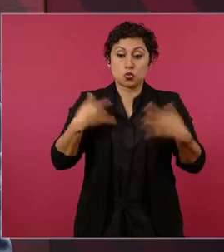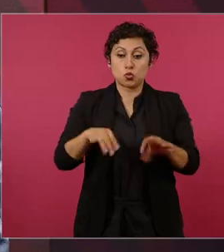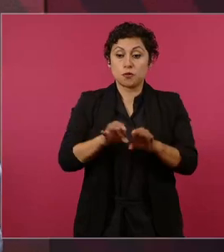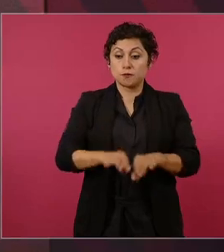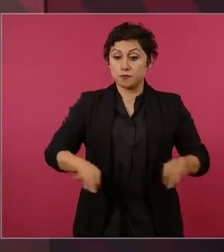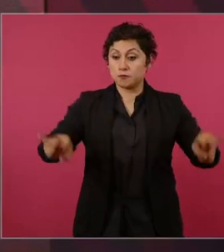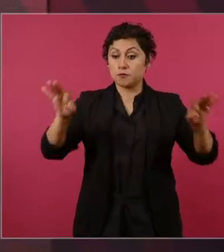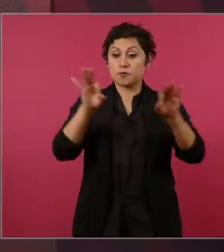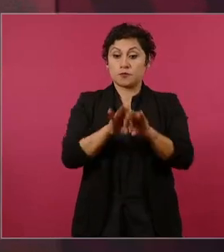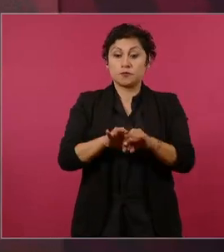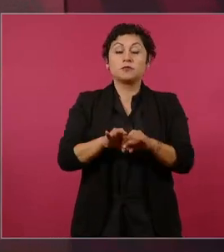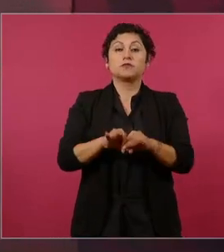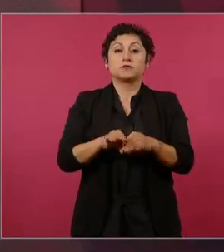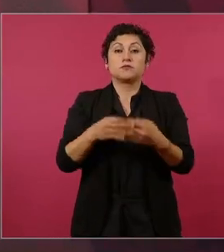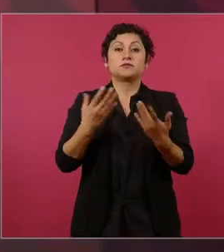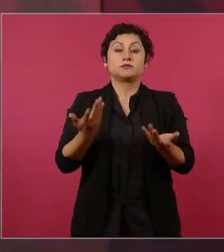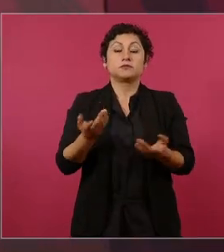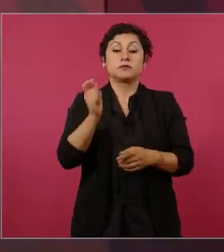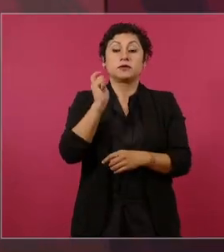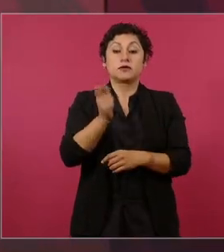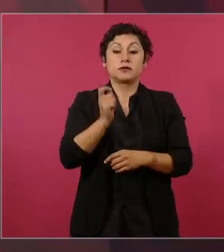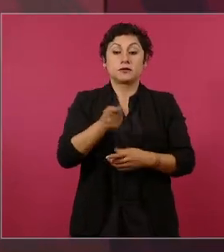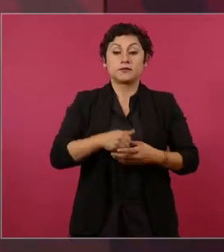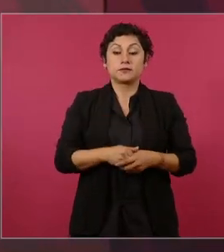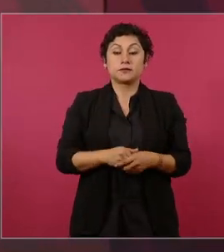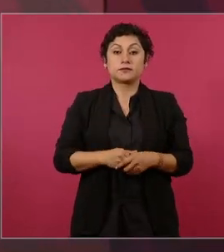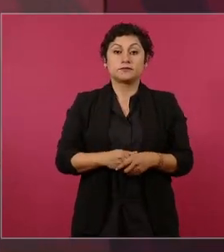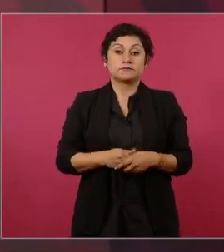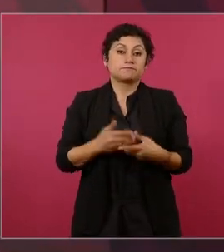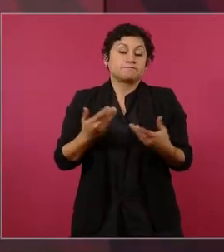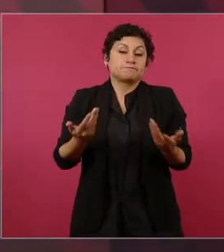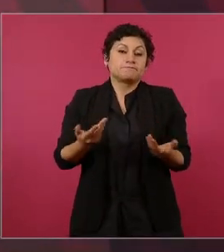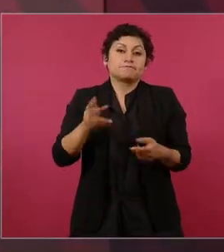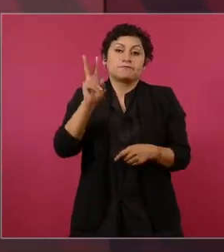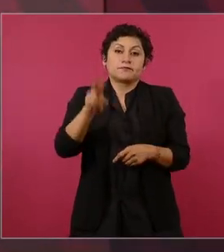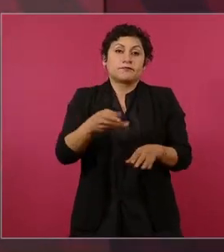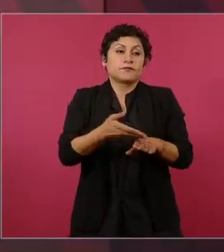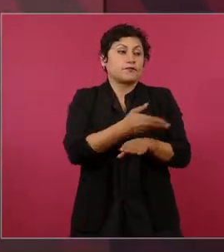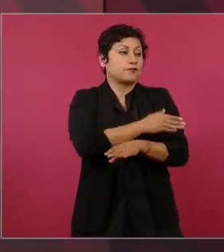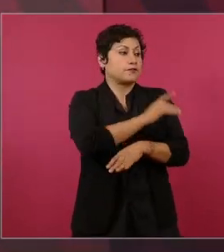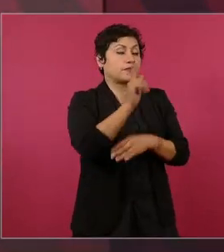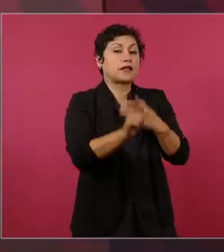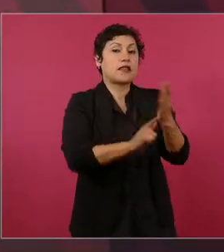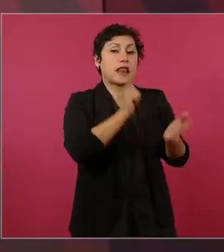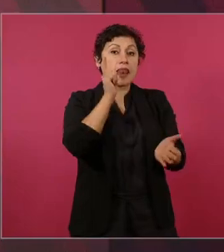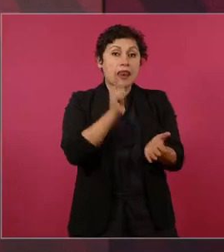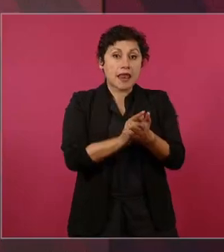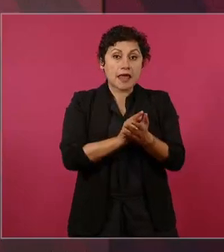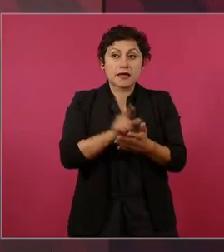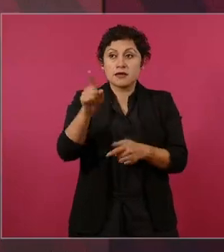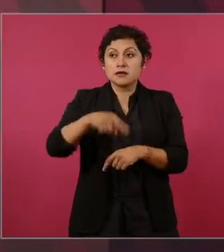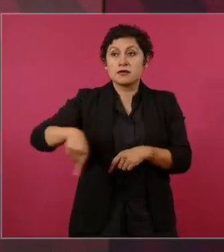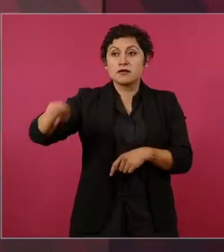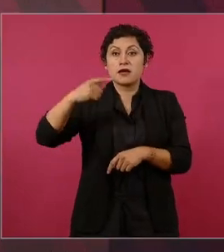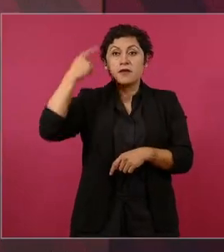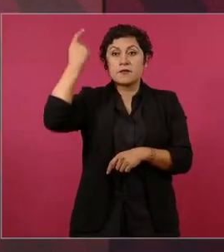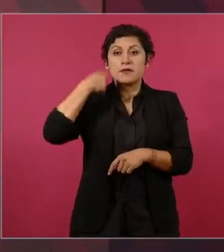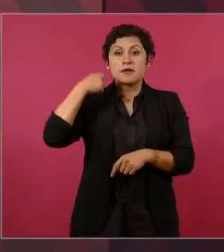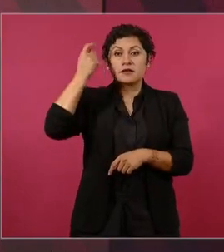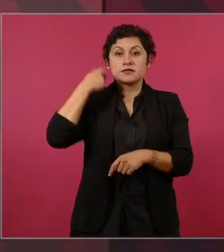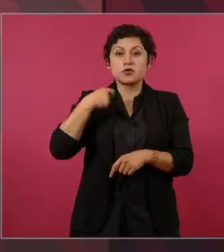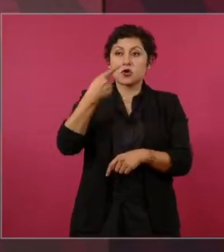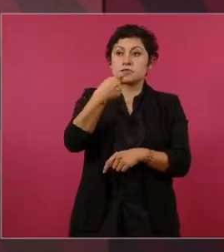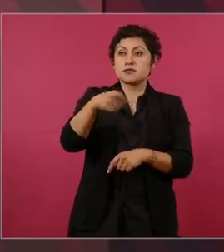de todas formas no iban a recibir el 100%. Al jubilarse, iban a recibir con